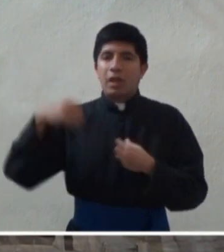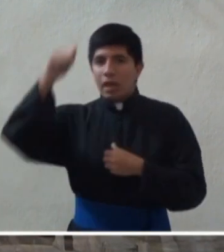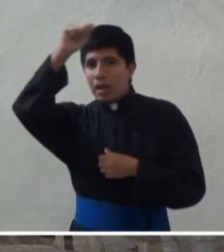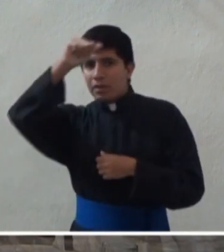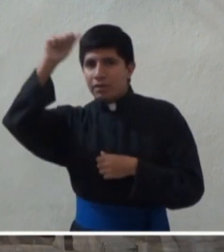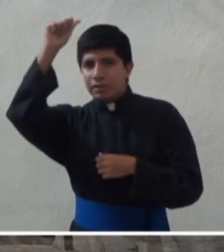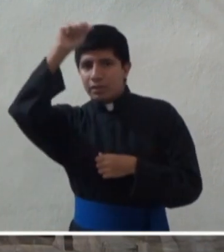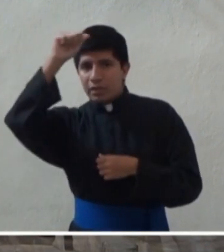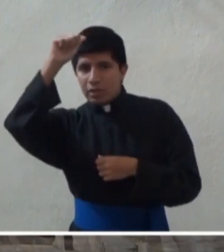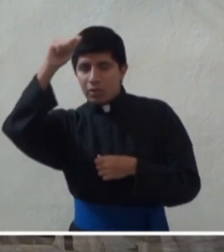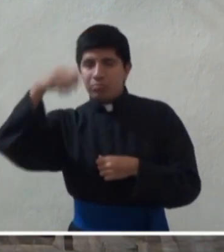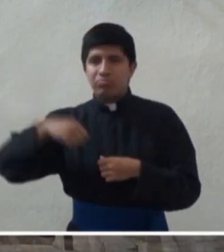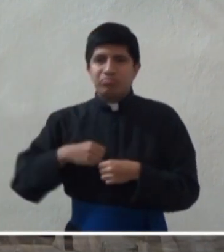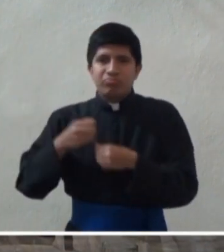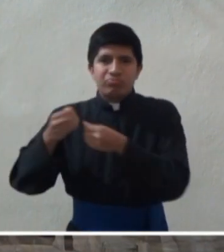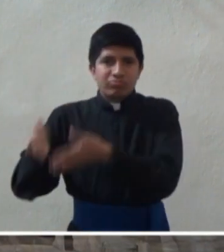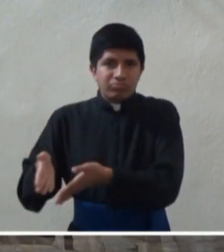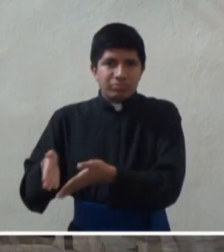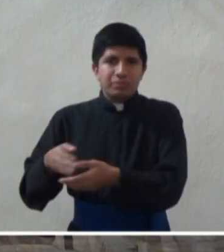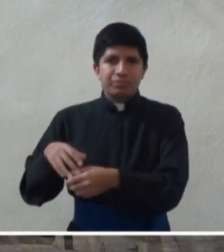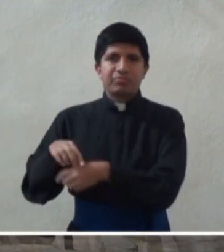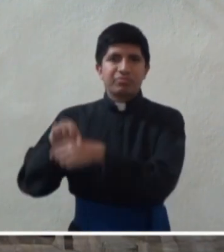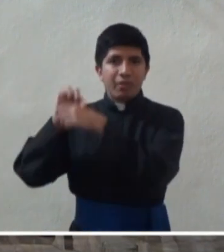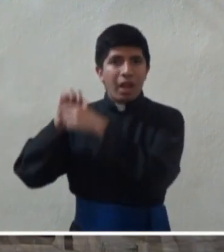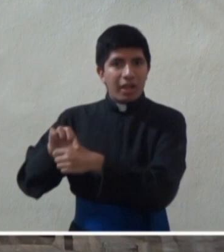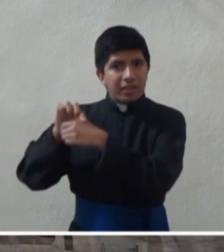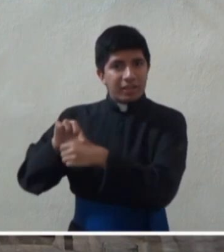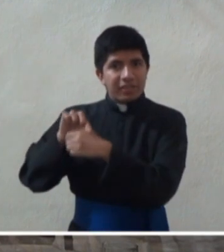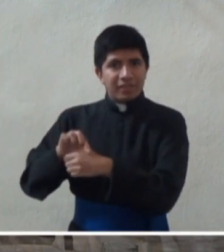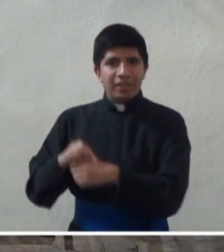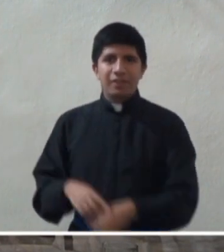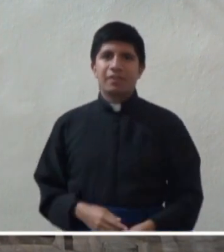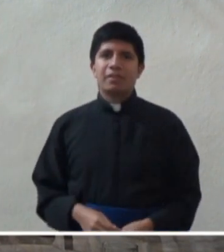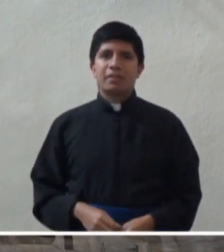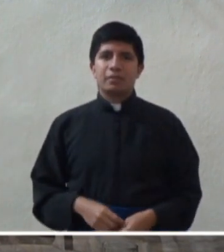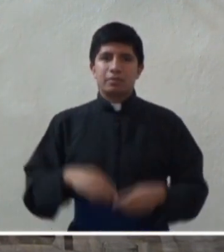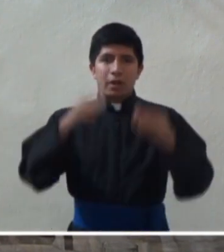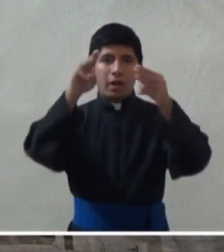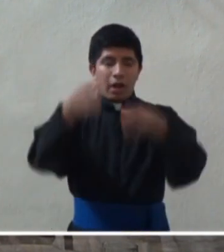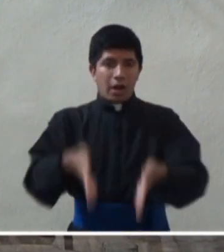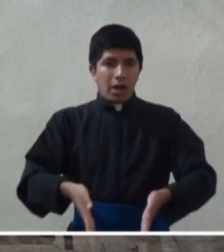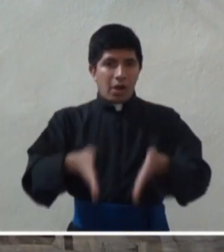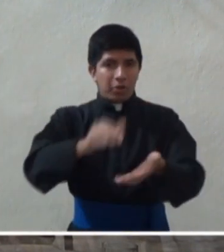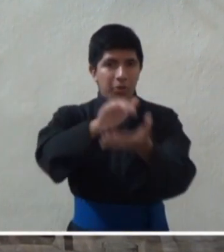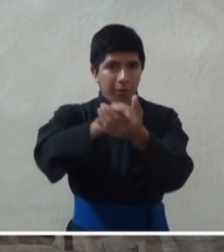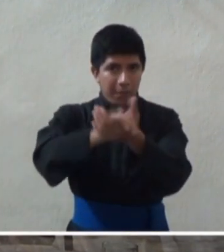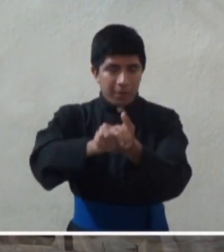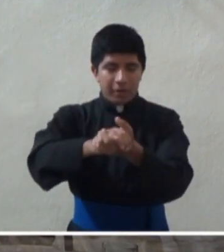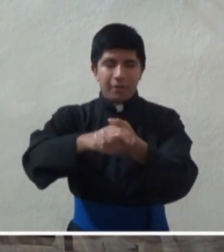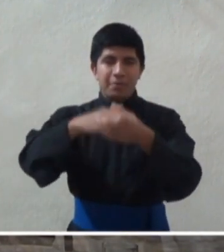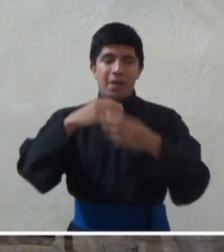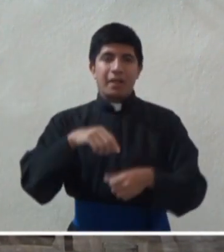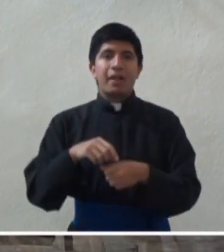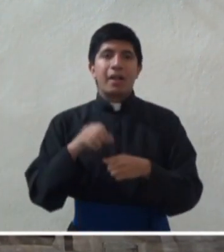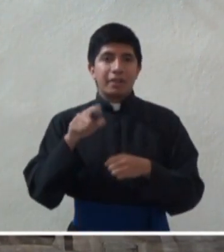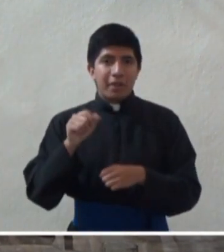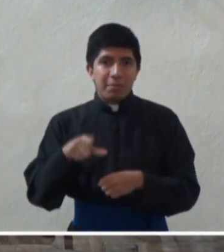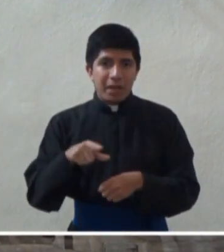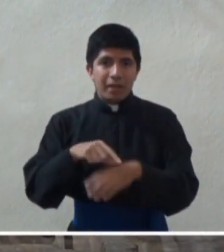sacerdocio. A quienes Dios ha llamado al matrimonio, vivamos nuestra vida matrimonial con